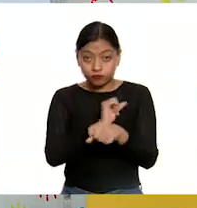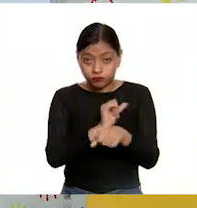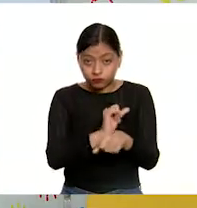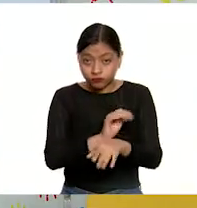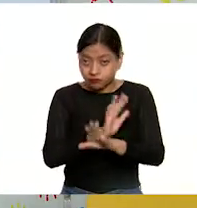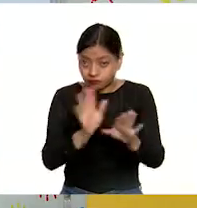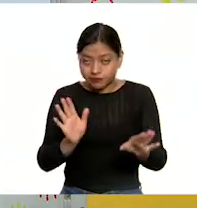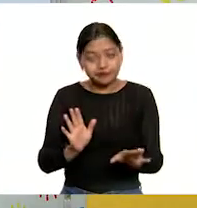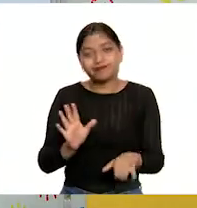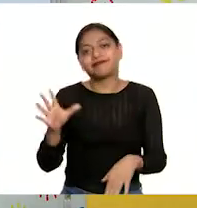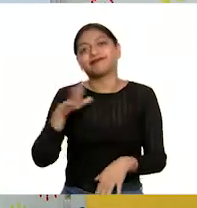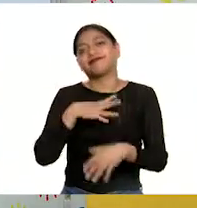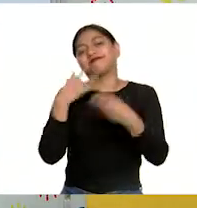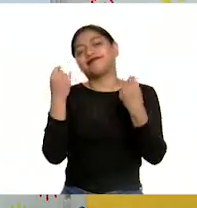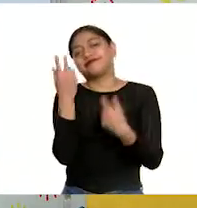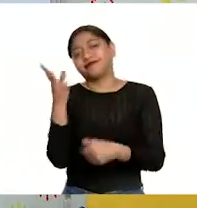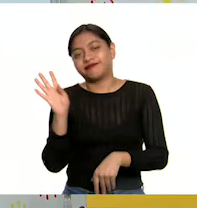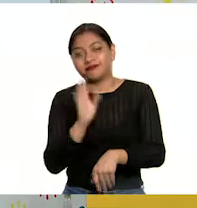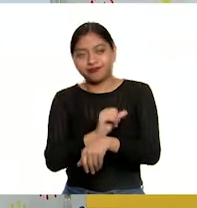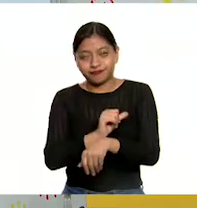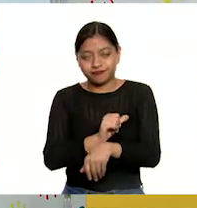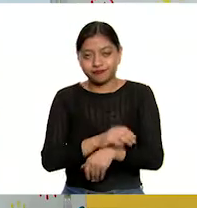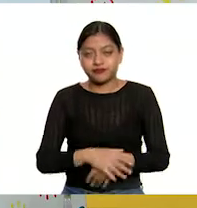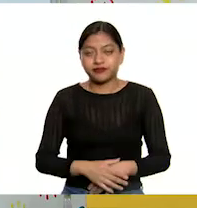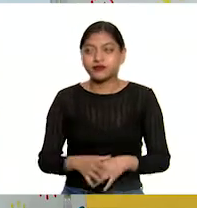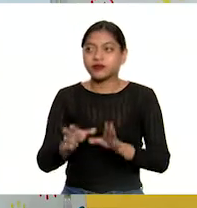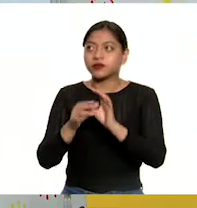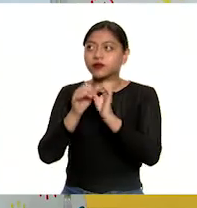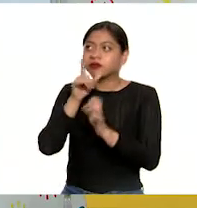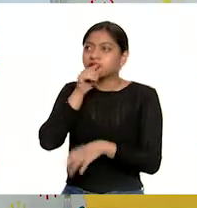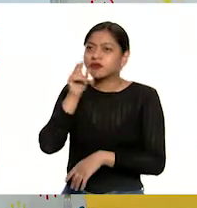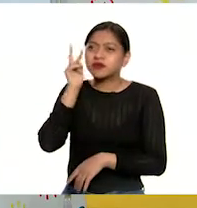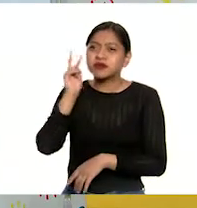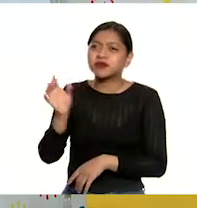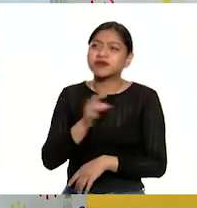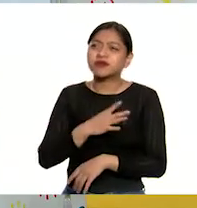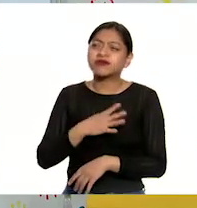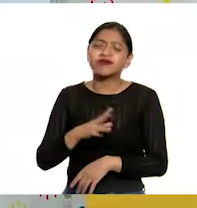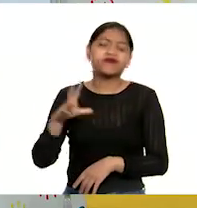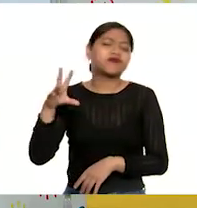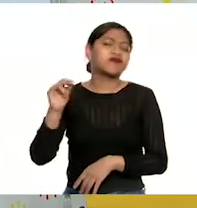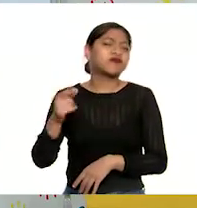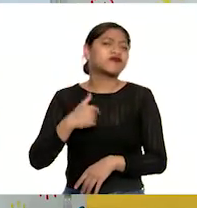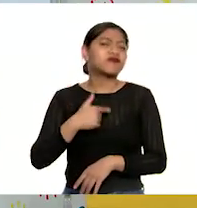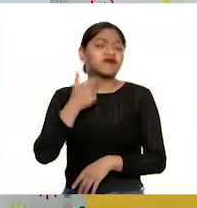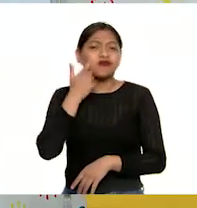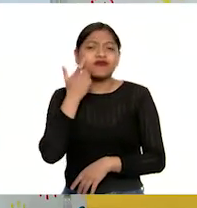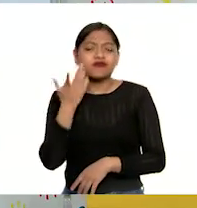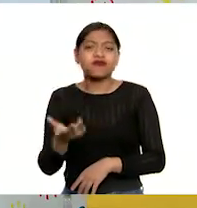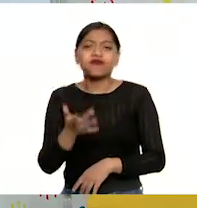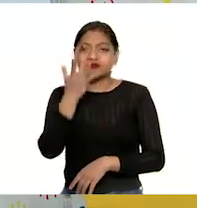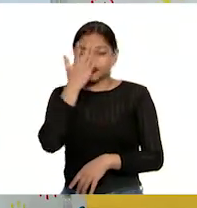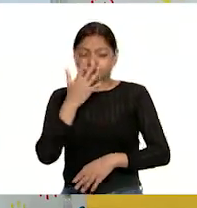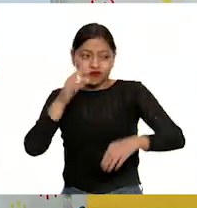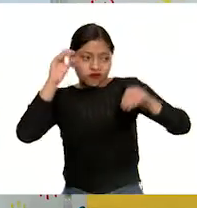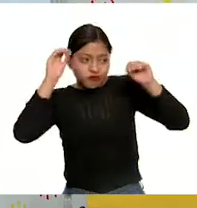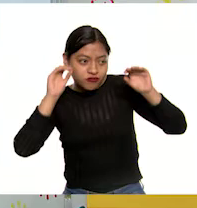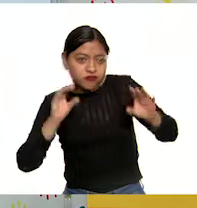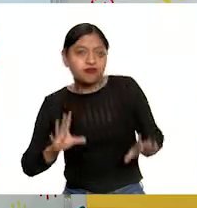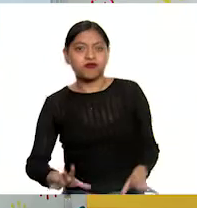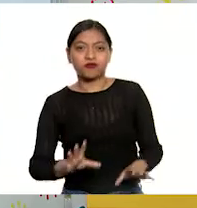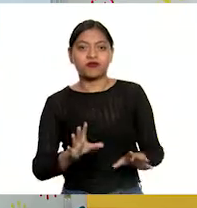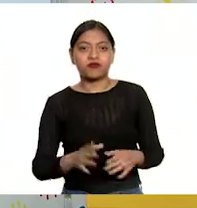personaje. Entonces, le tenía tanto miedo a las aves que un día dijo, ¡ay, cómo me gustaría ser mágico o que se me apareciera un mago!